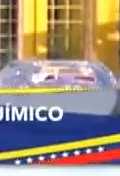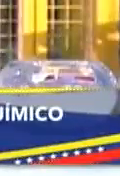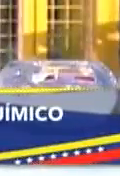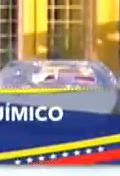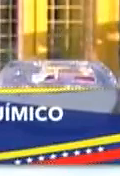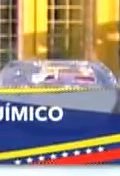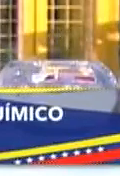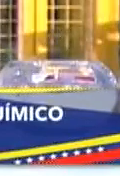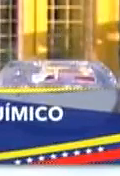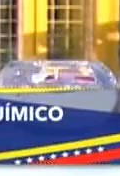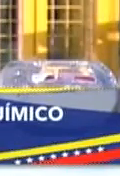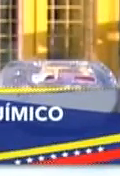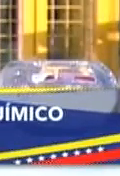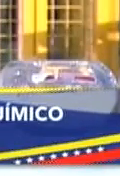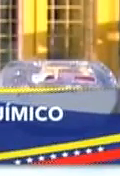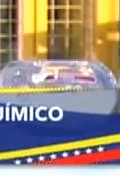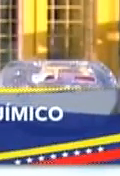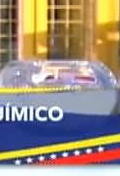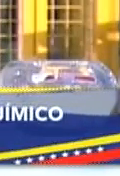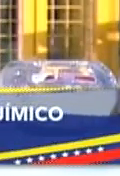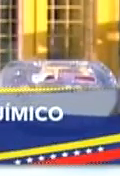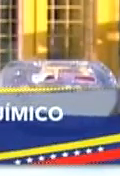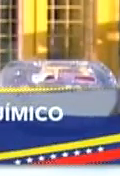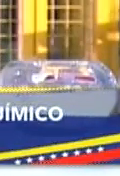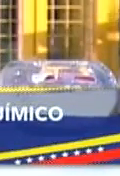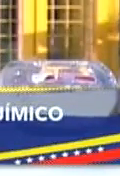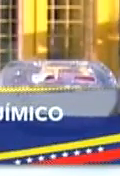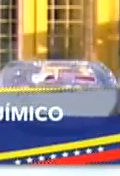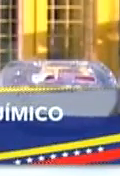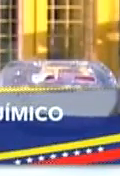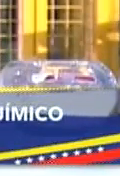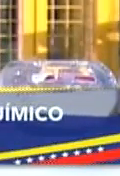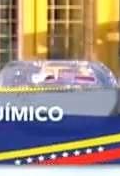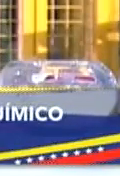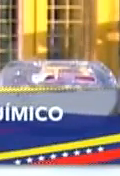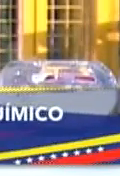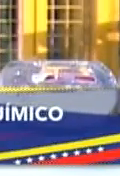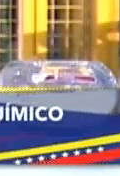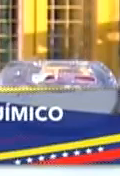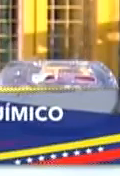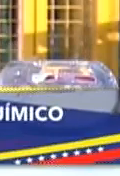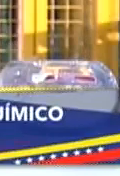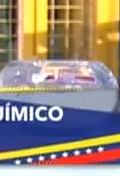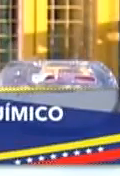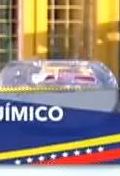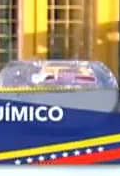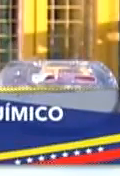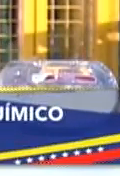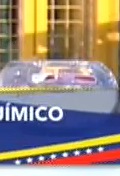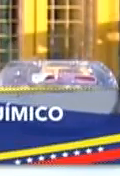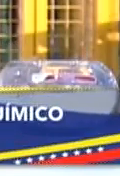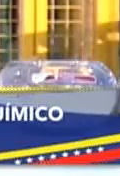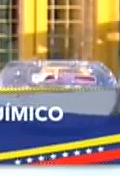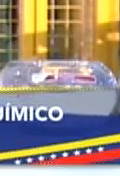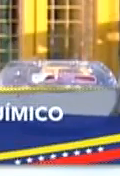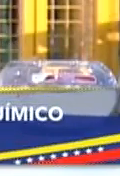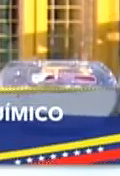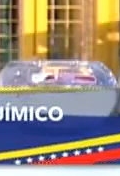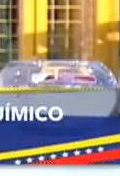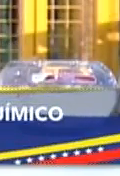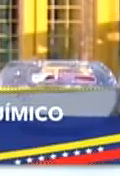Somos CPT, somos Pequivén, somos Venezuela. Bueno, mis saludos, estoy muy feliz de estar con ustedes aquí.